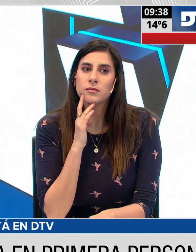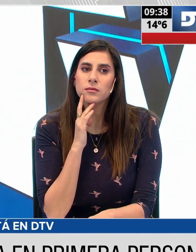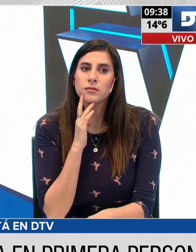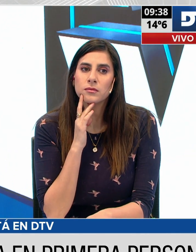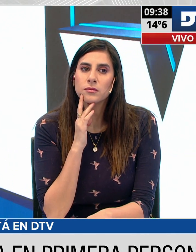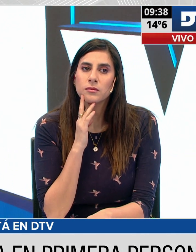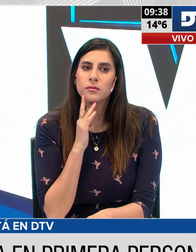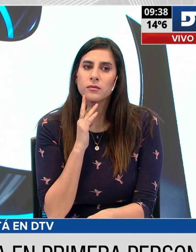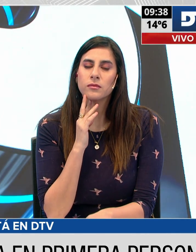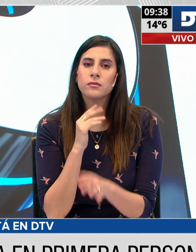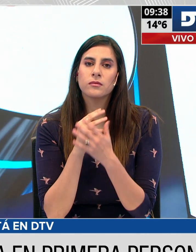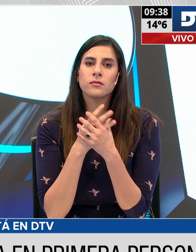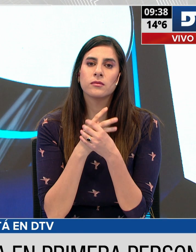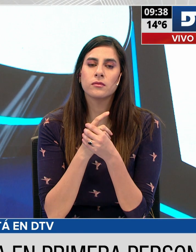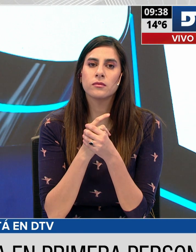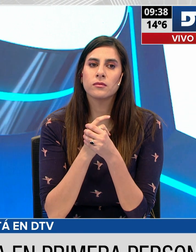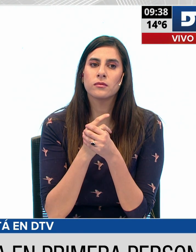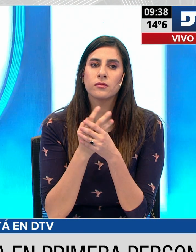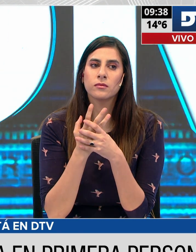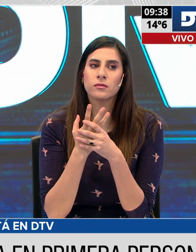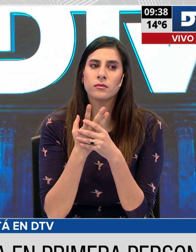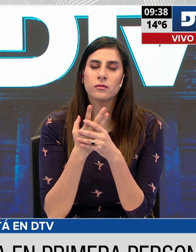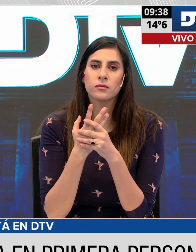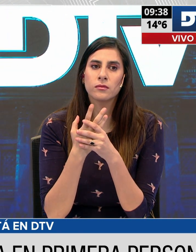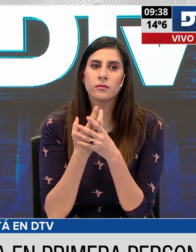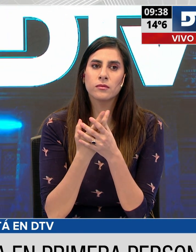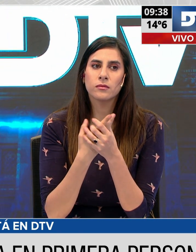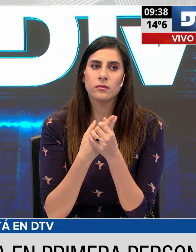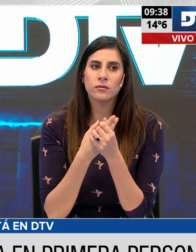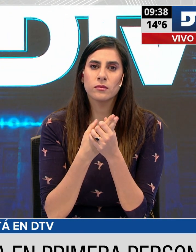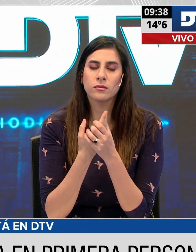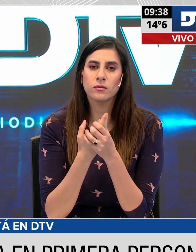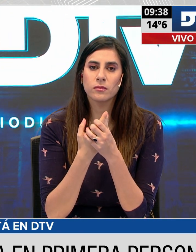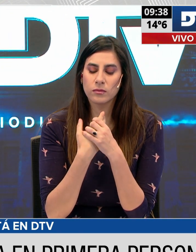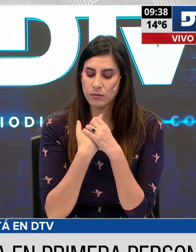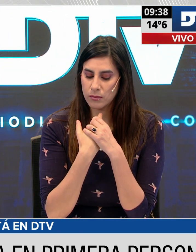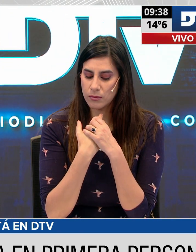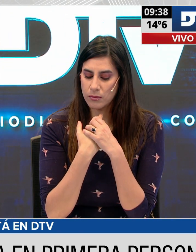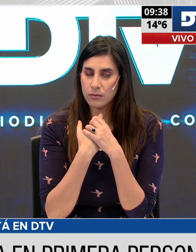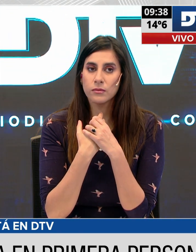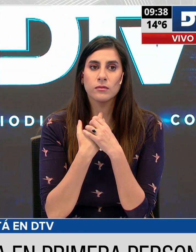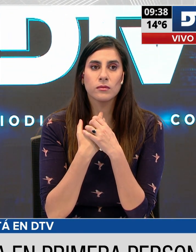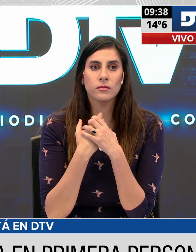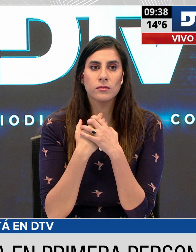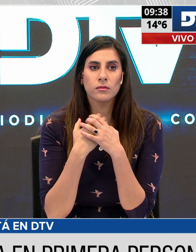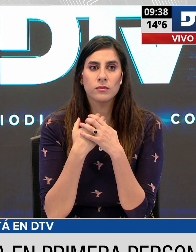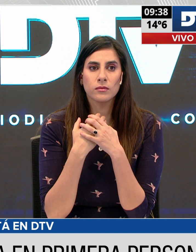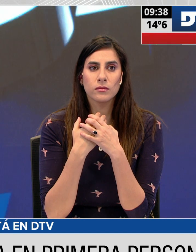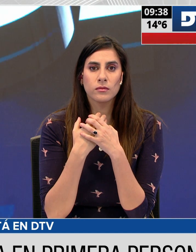reducido que se limitaría en principio, por lo que sabemos hasta ahora, al tema